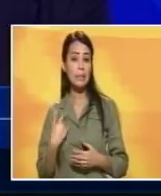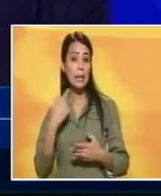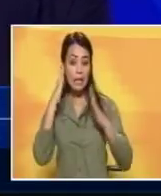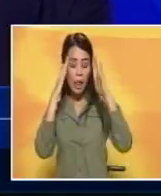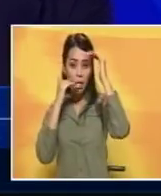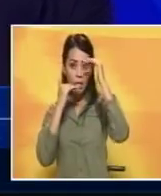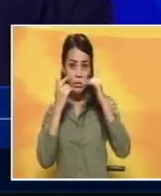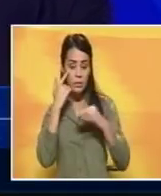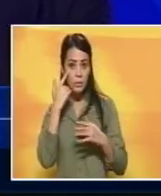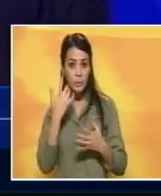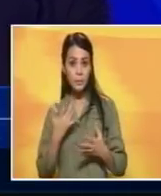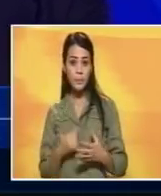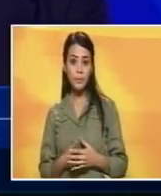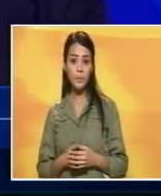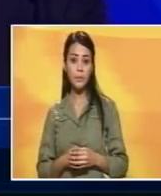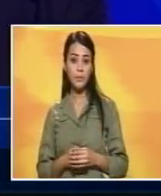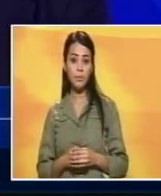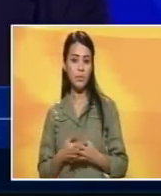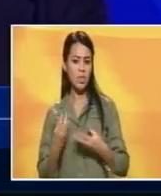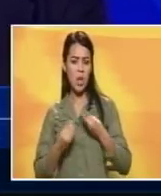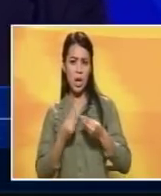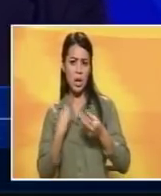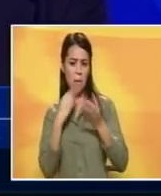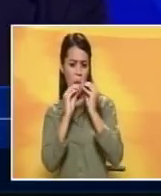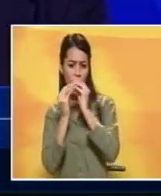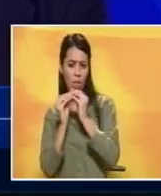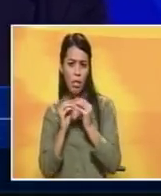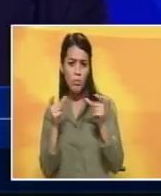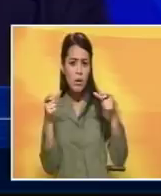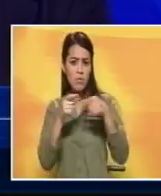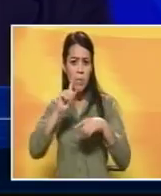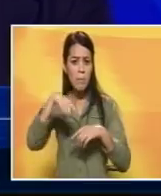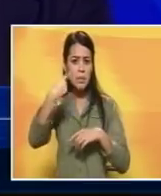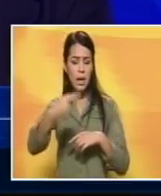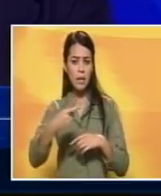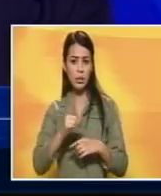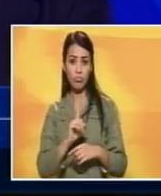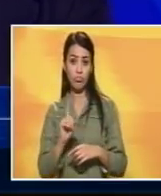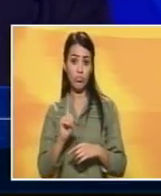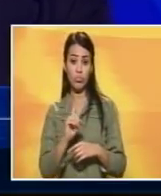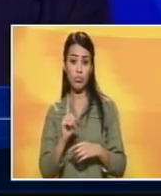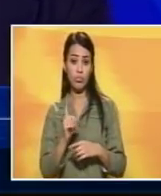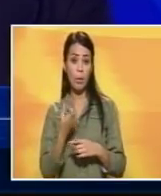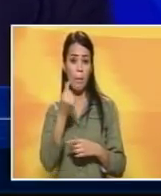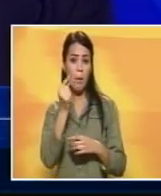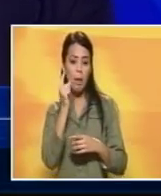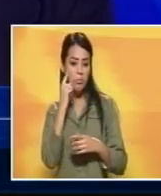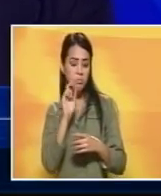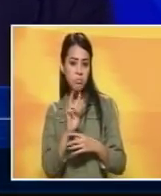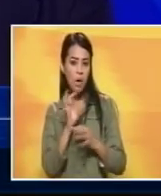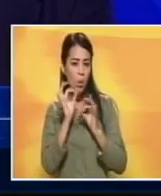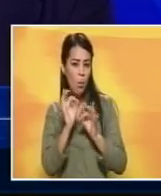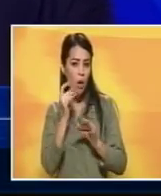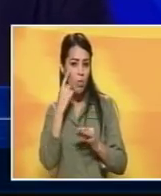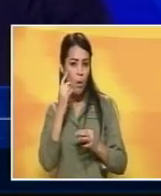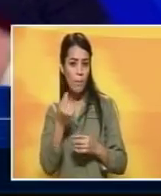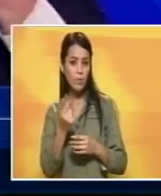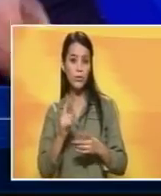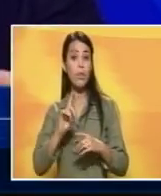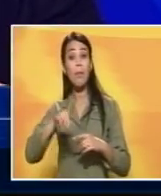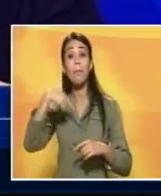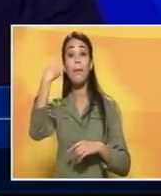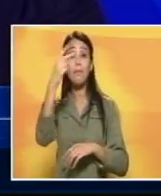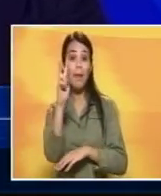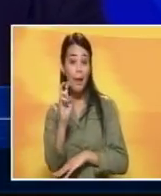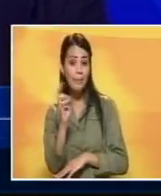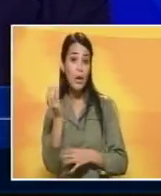alerta que hace Susana. Y eso no lo arreglamos en una reunión mañana para concertar un precio que vamos a tener que volvernos a reunir el viernes